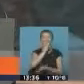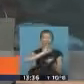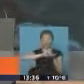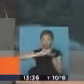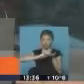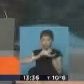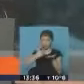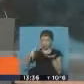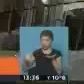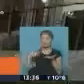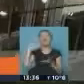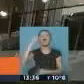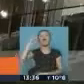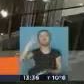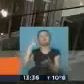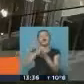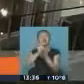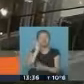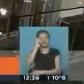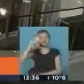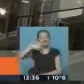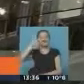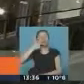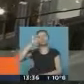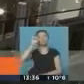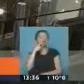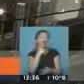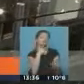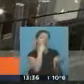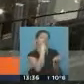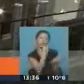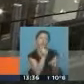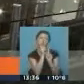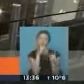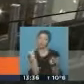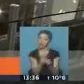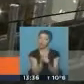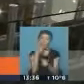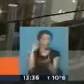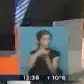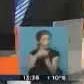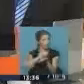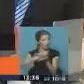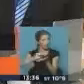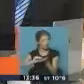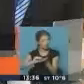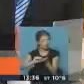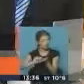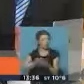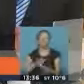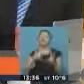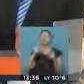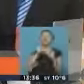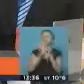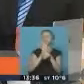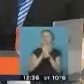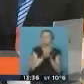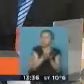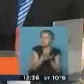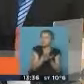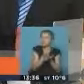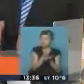designado lo va a pagar Ah eso te iba a preguntar porque no todo el mundo tiene abog cas va como una suerte de mediación donde tienen que ponerse de acuerdo